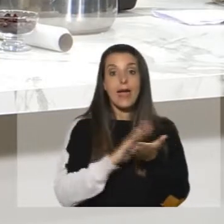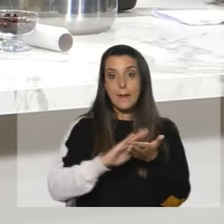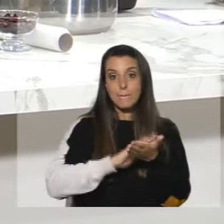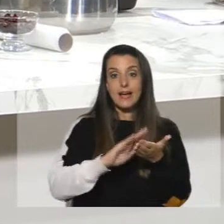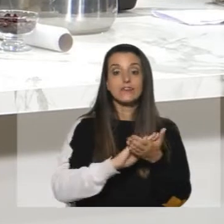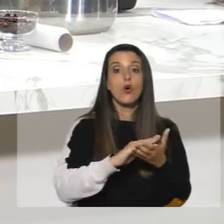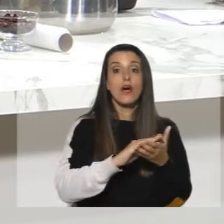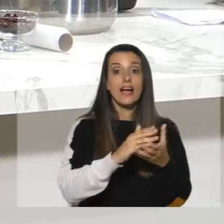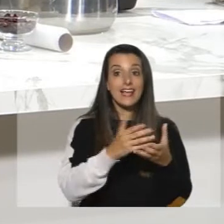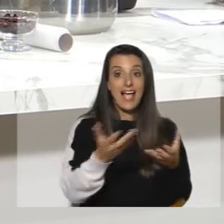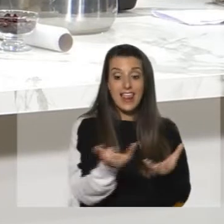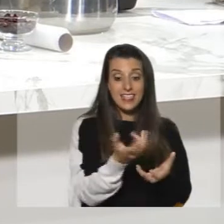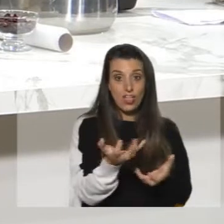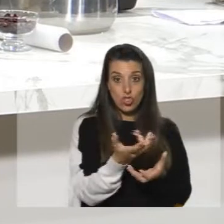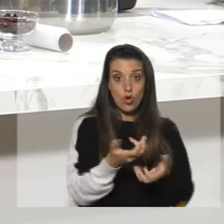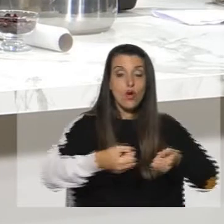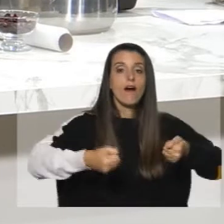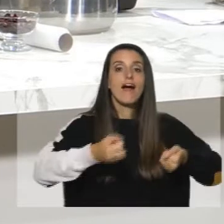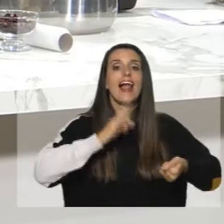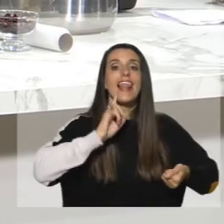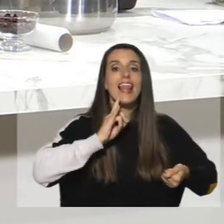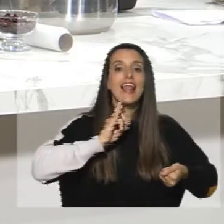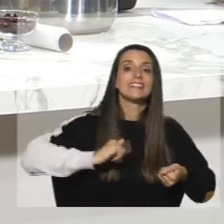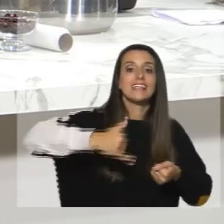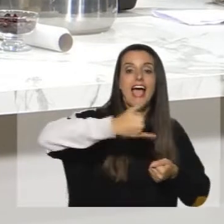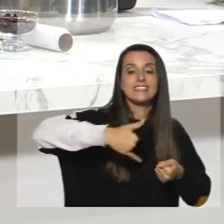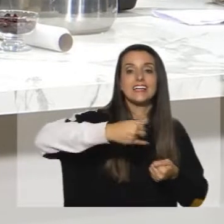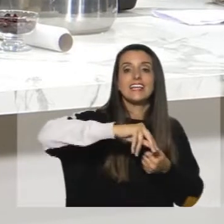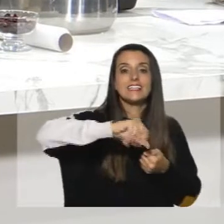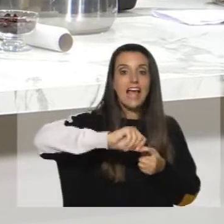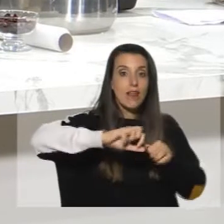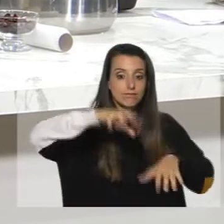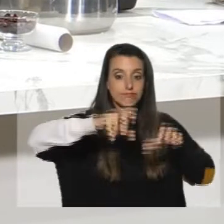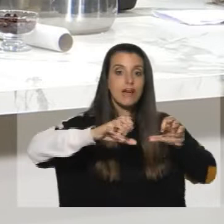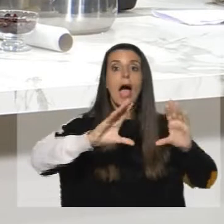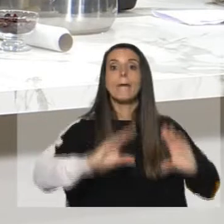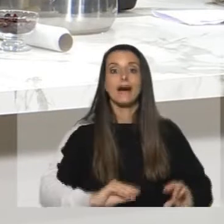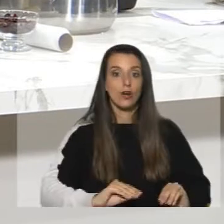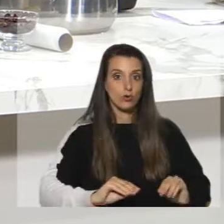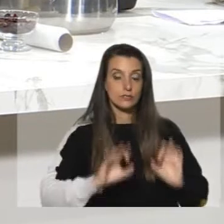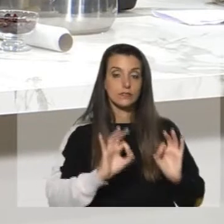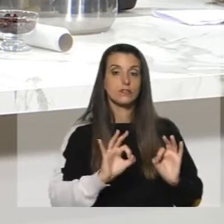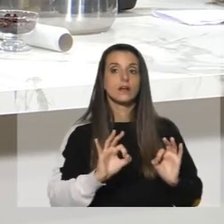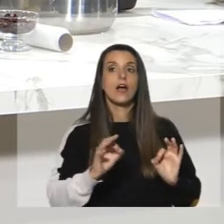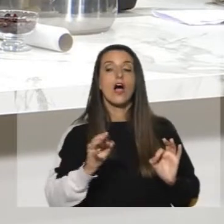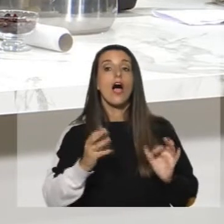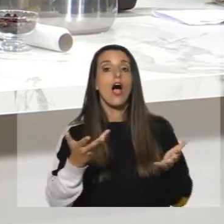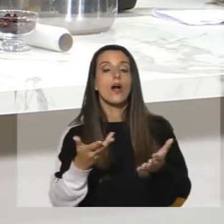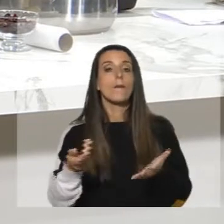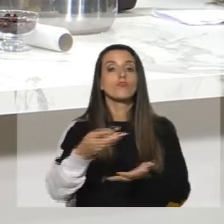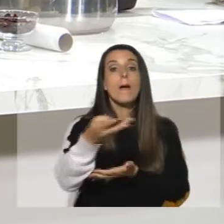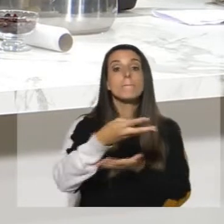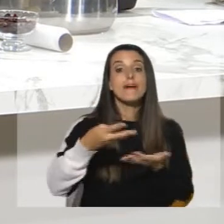el fuego tenía leche, aceite y sal. Romperbor, lo apago. Le puse el almidón